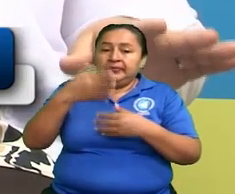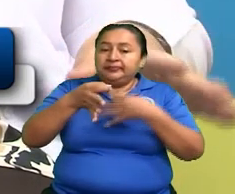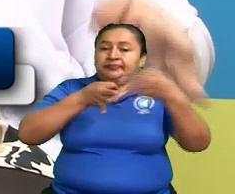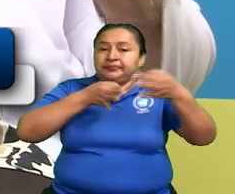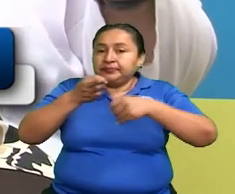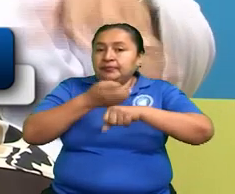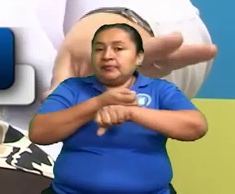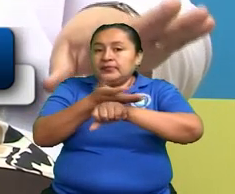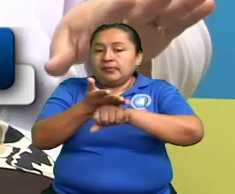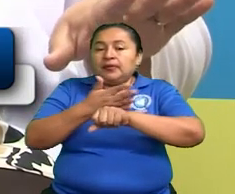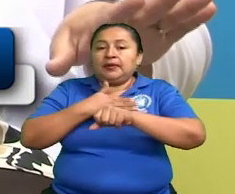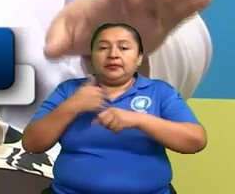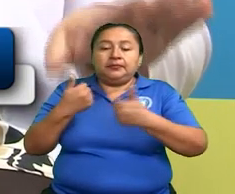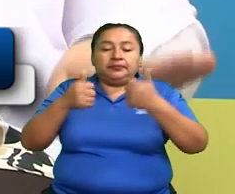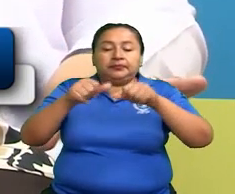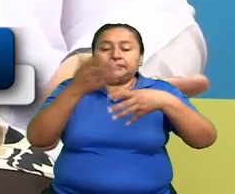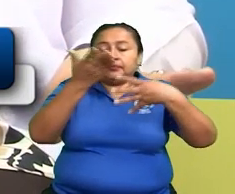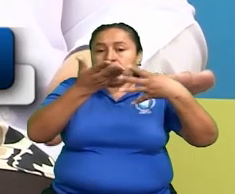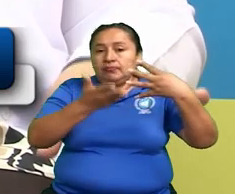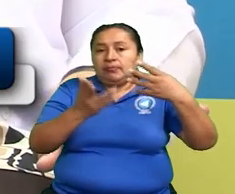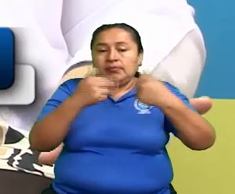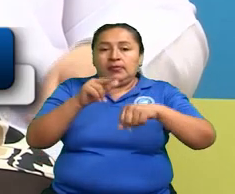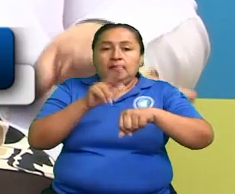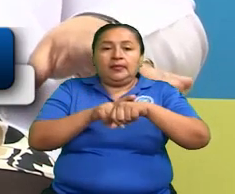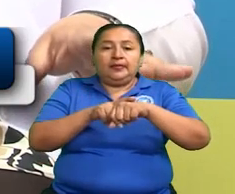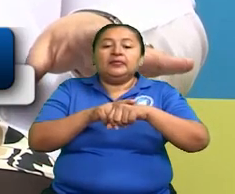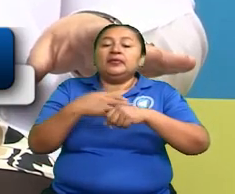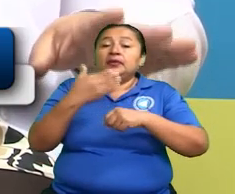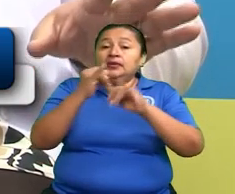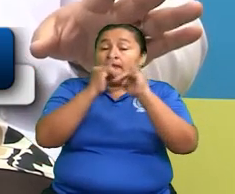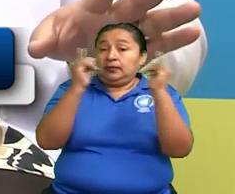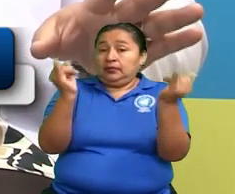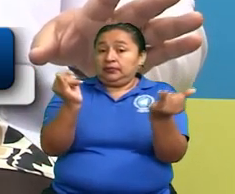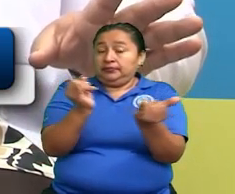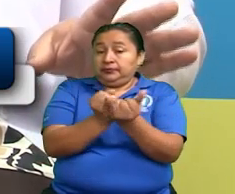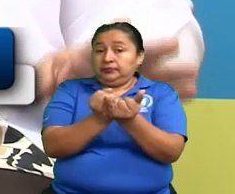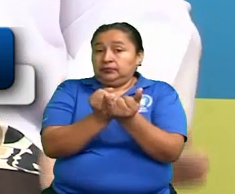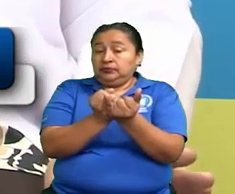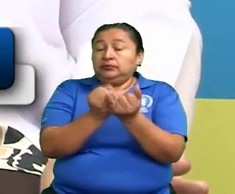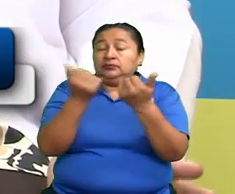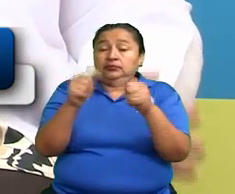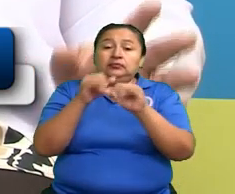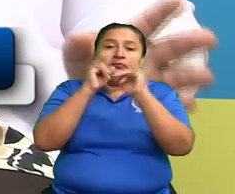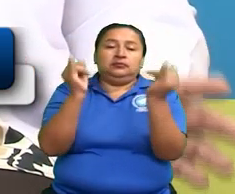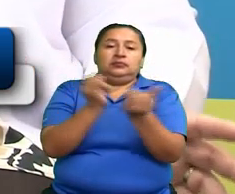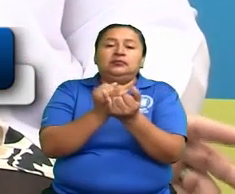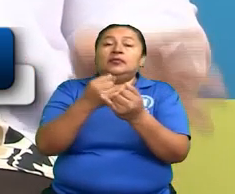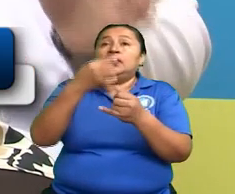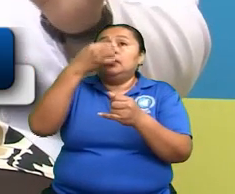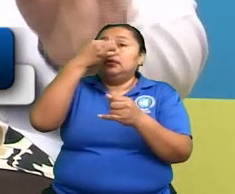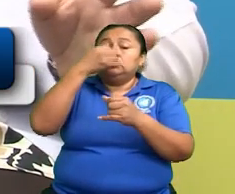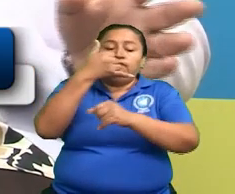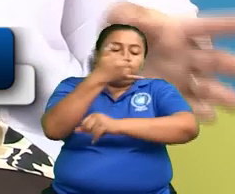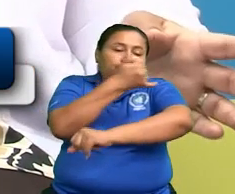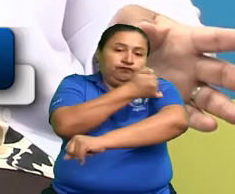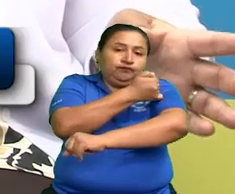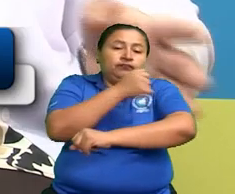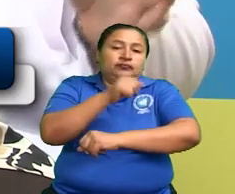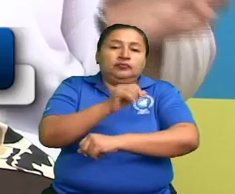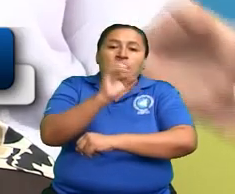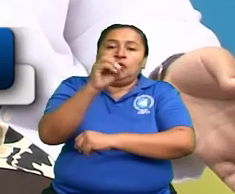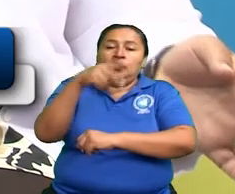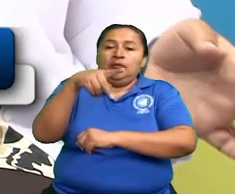indicación, de acuerdo a nuestro esquema nacional e validado internacionalmente también, es la aplicación de la